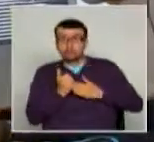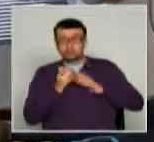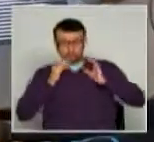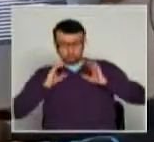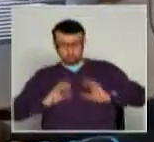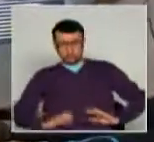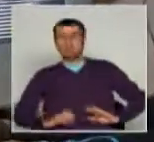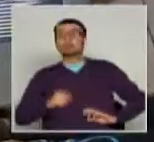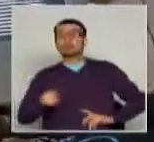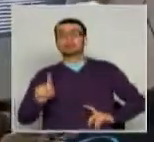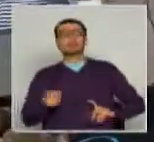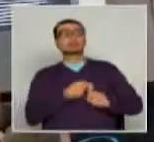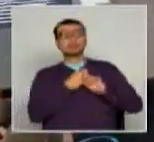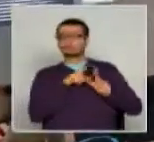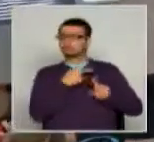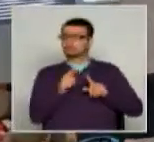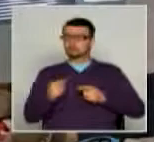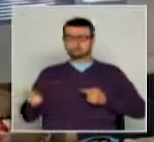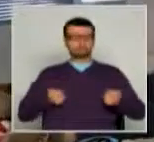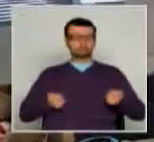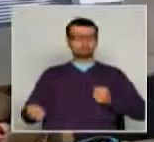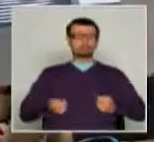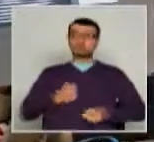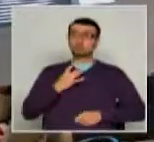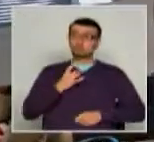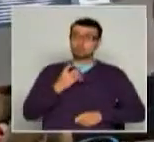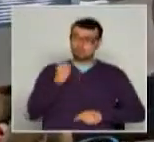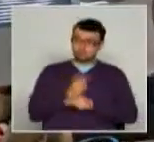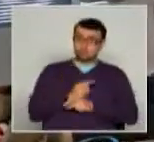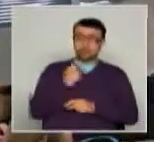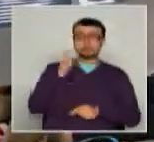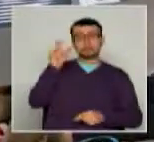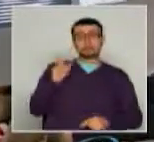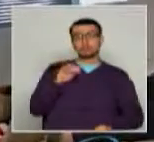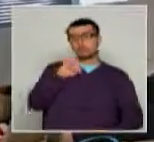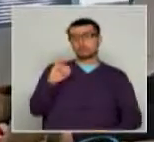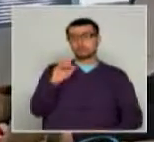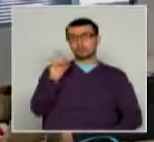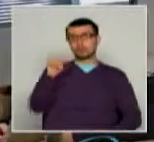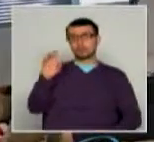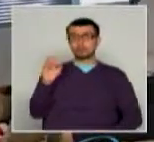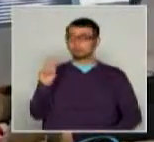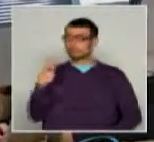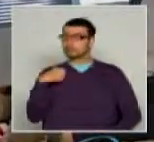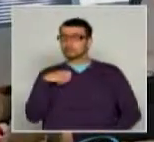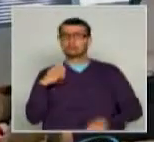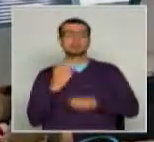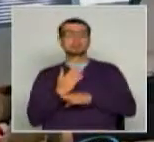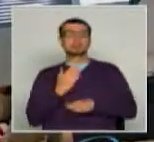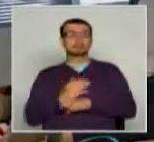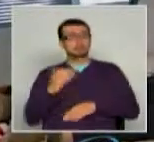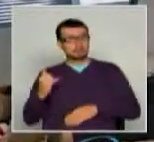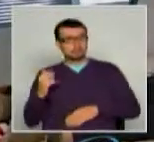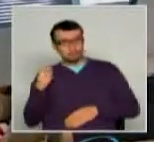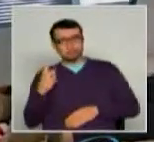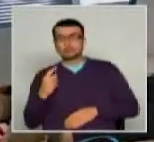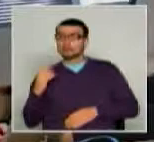terapéuticas que existen en el manejo del dolor crónico. En el caso de José, que tiene un problema lumbar, pero vuelvo y repito, estamos